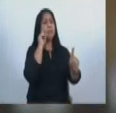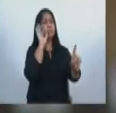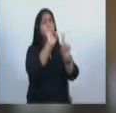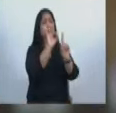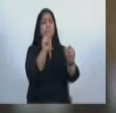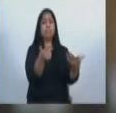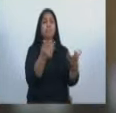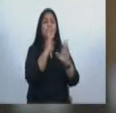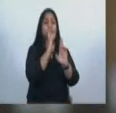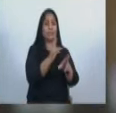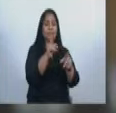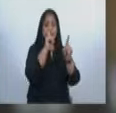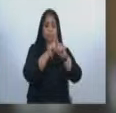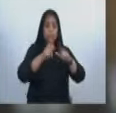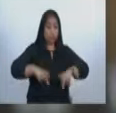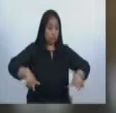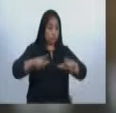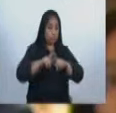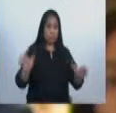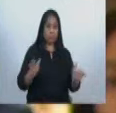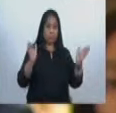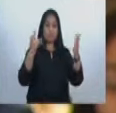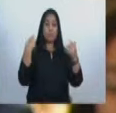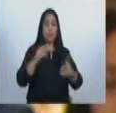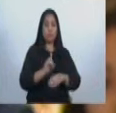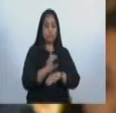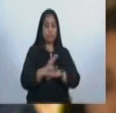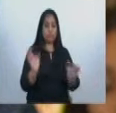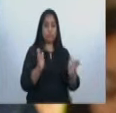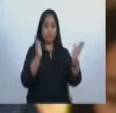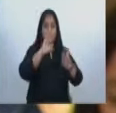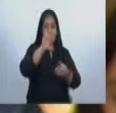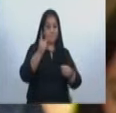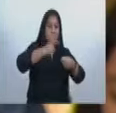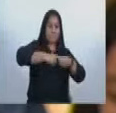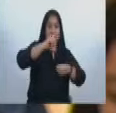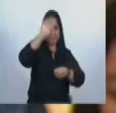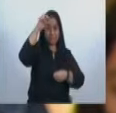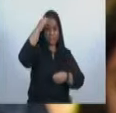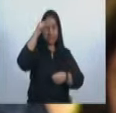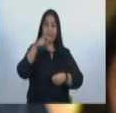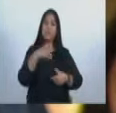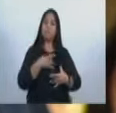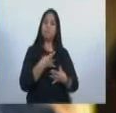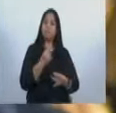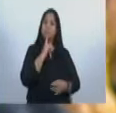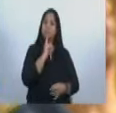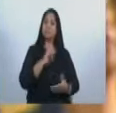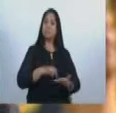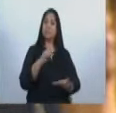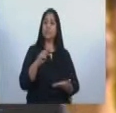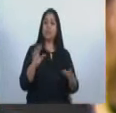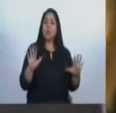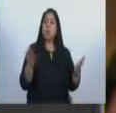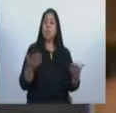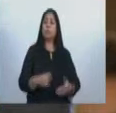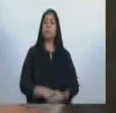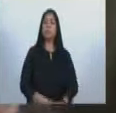cuanto a la apertura de espacios como este para fomentar la participación política de los jóvenes que estamos interesados en un mejor país